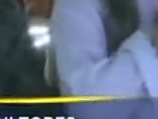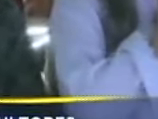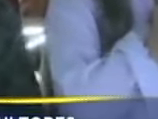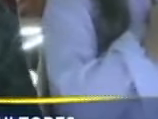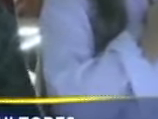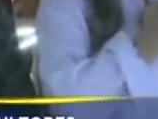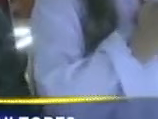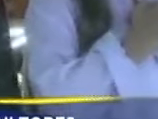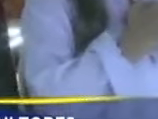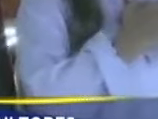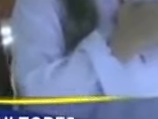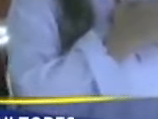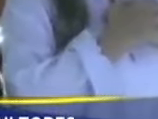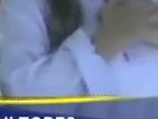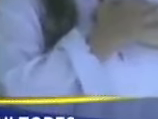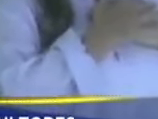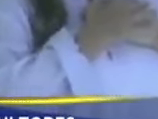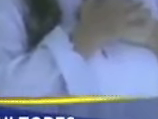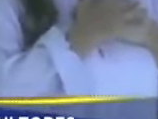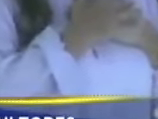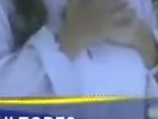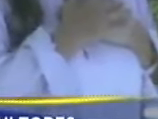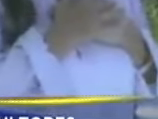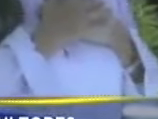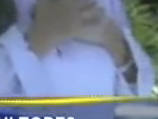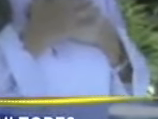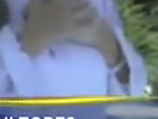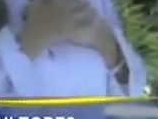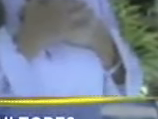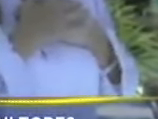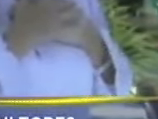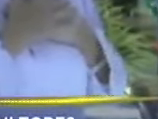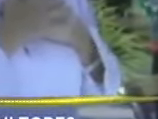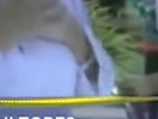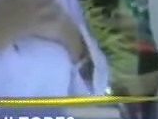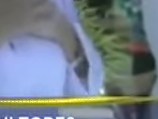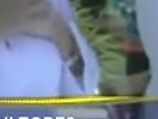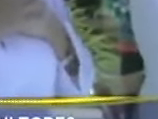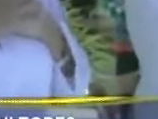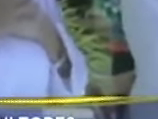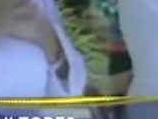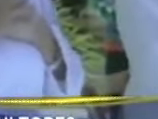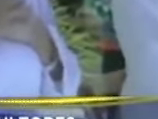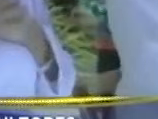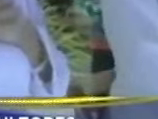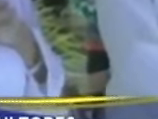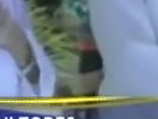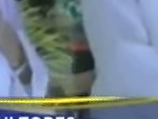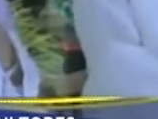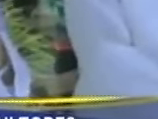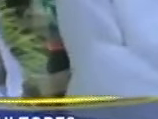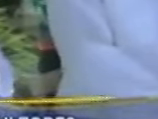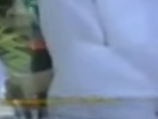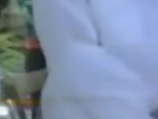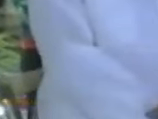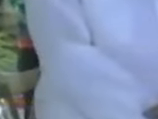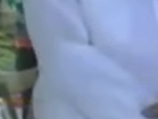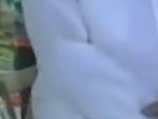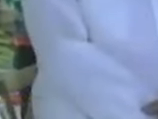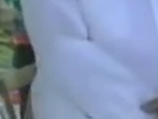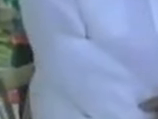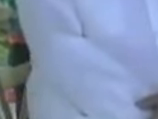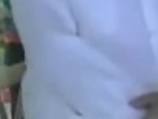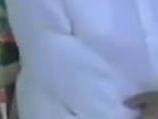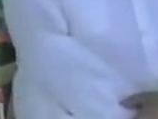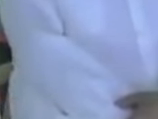Es bueno para todos hoy el día, ¿no? Me alegra mucho que ustedes estén aquí en esta casa, la casa de Miraflores,